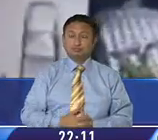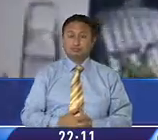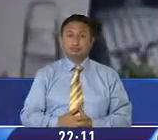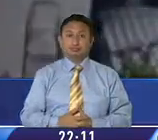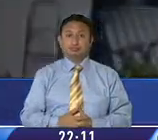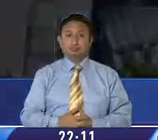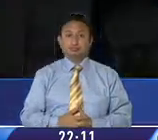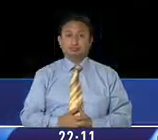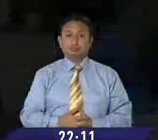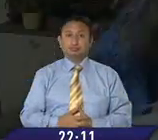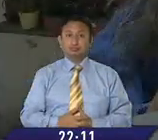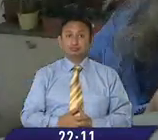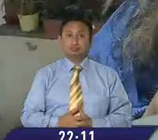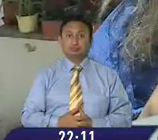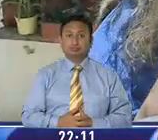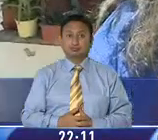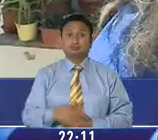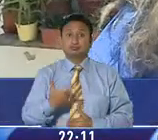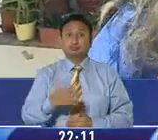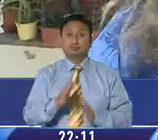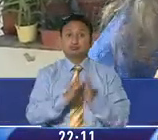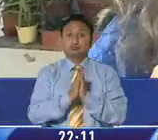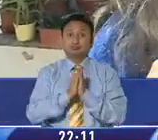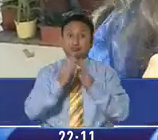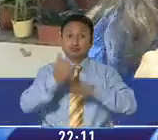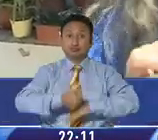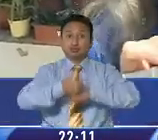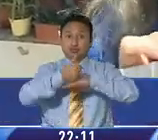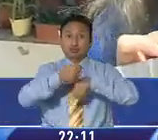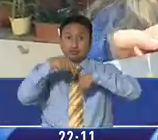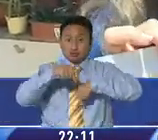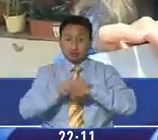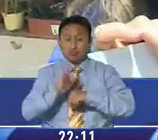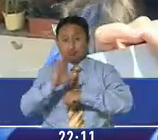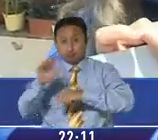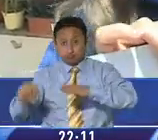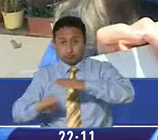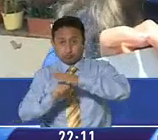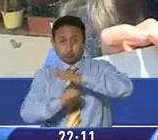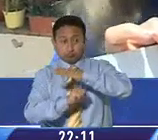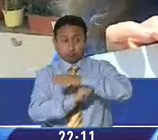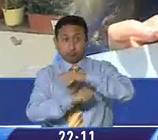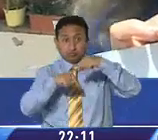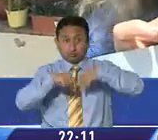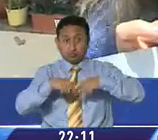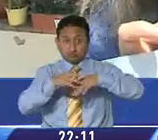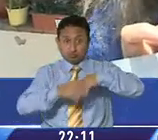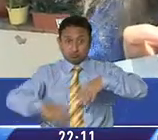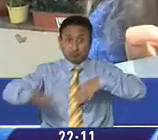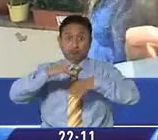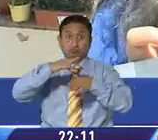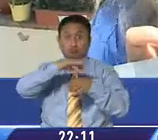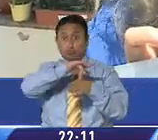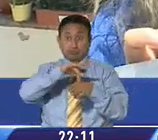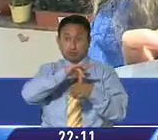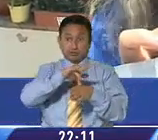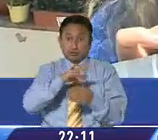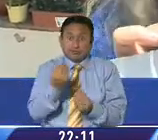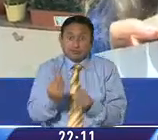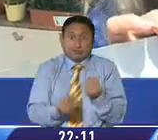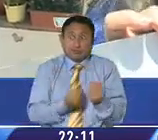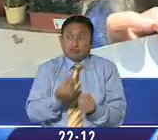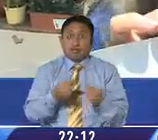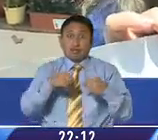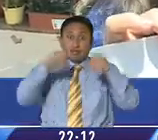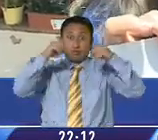ni fallecidos. Hemos pedido a las autoridades que nos ayuden a estabilizar el talud, porque usted verá que estamos en una zona de riesgo. No sabemos con este clima